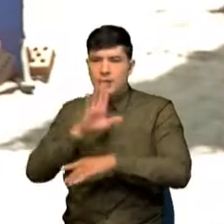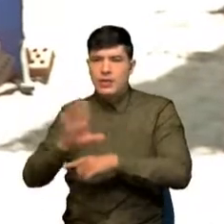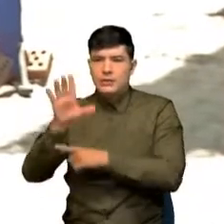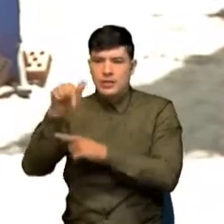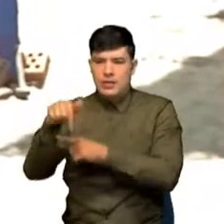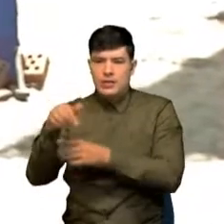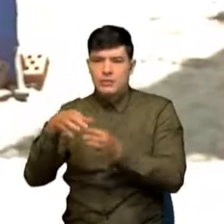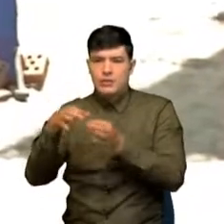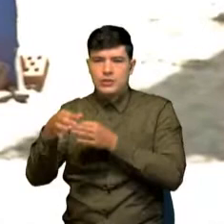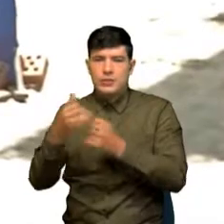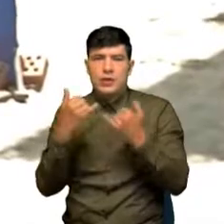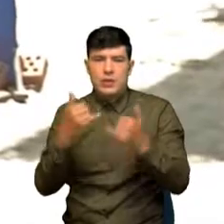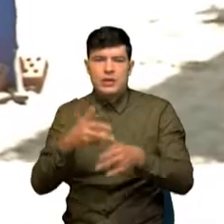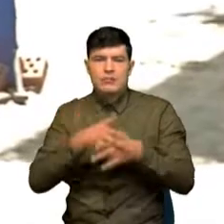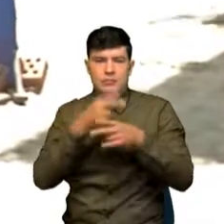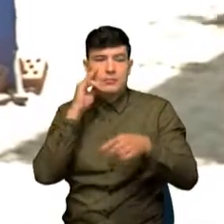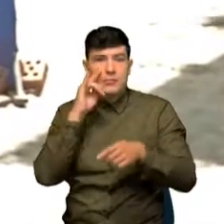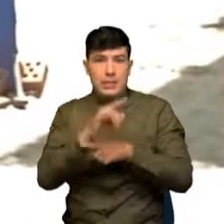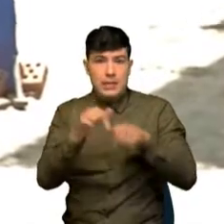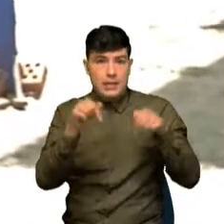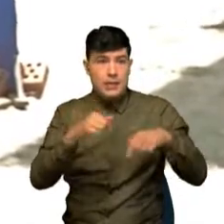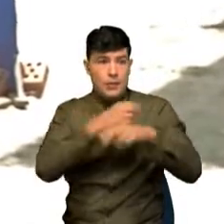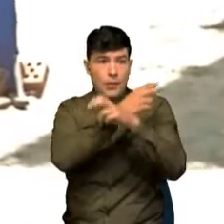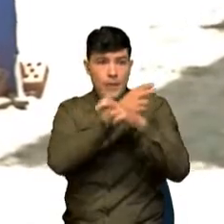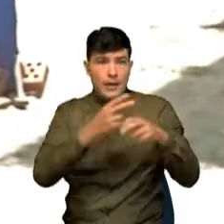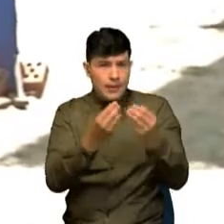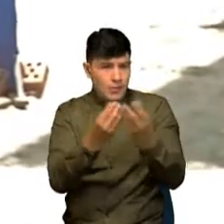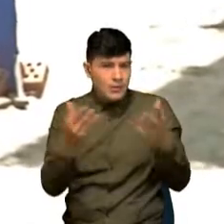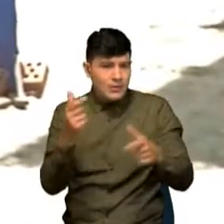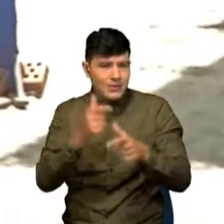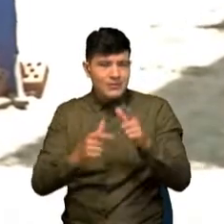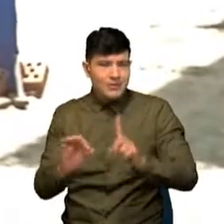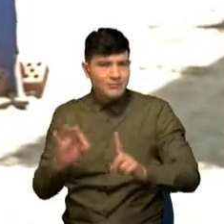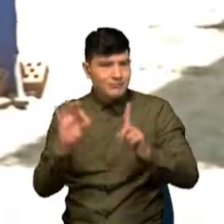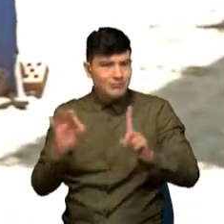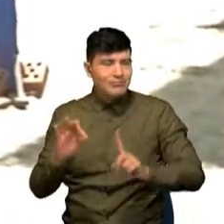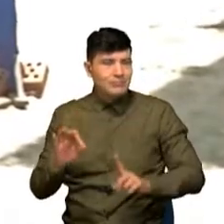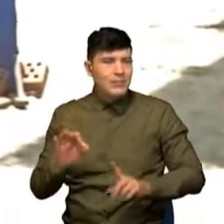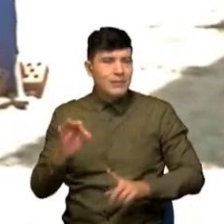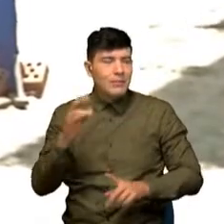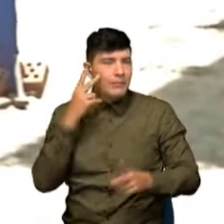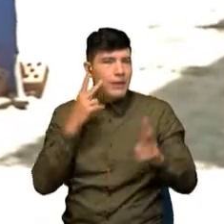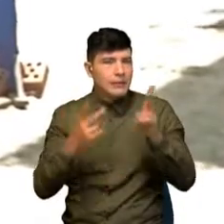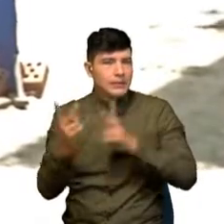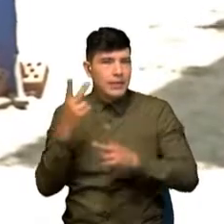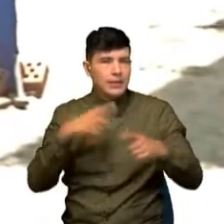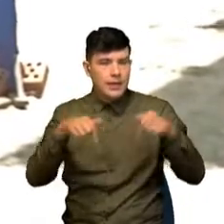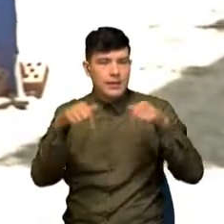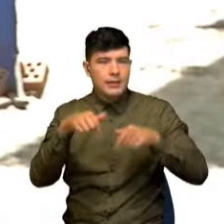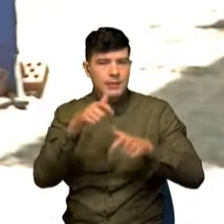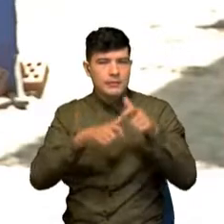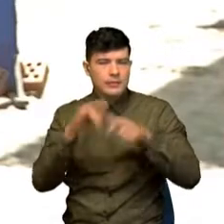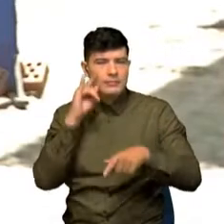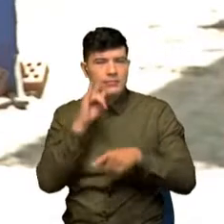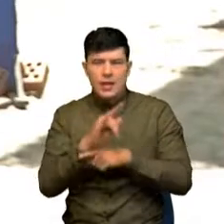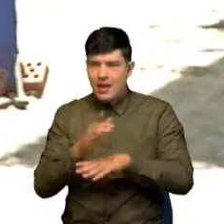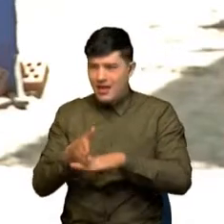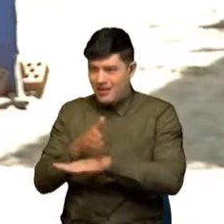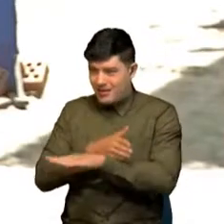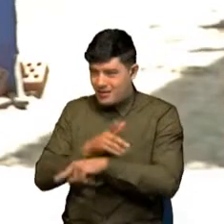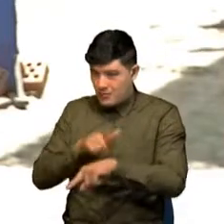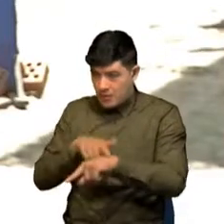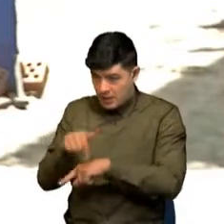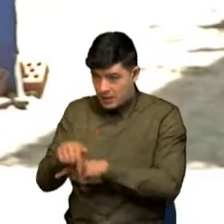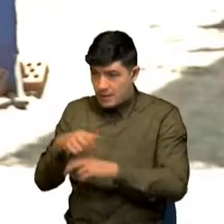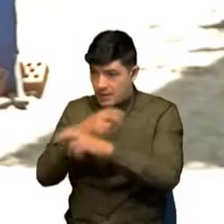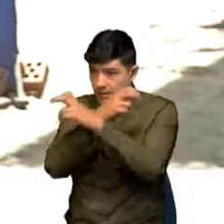ahorita es un parque supremamente visitado porque es algo muy seguro que tenemos ahora. En esos momentos me comentaban, tiene